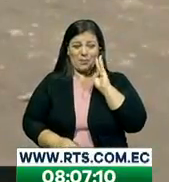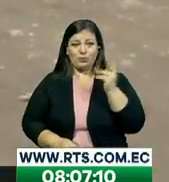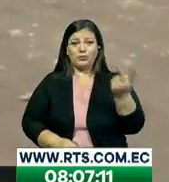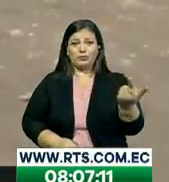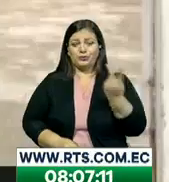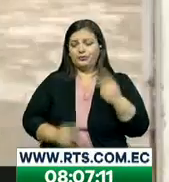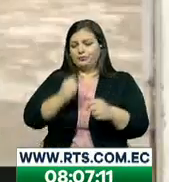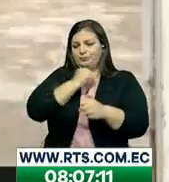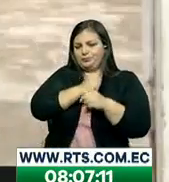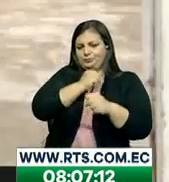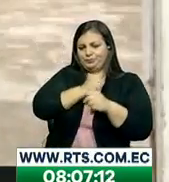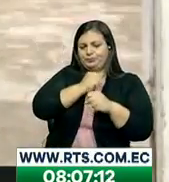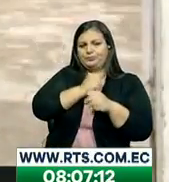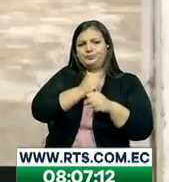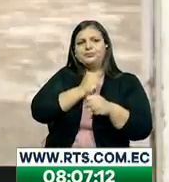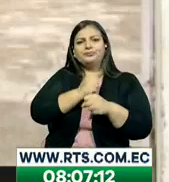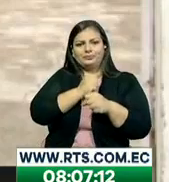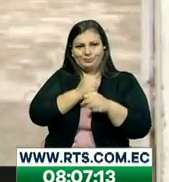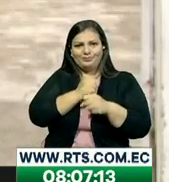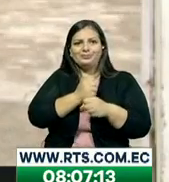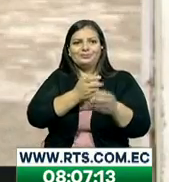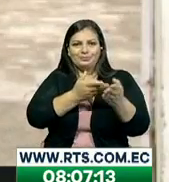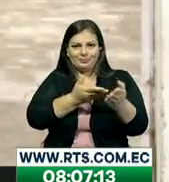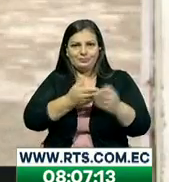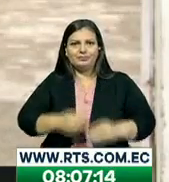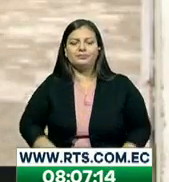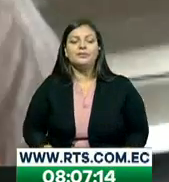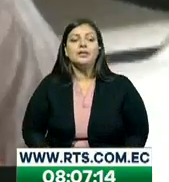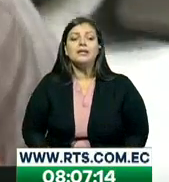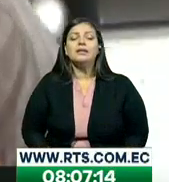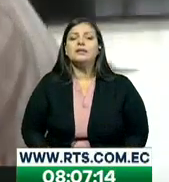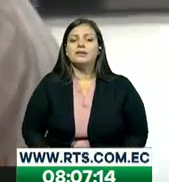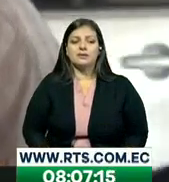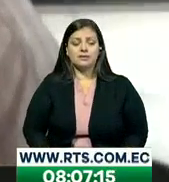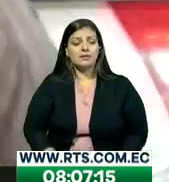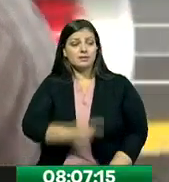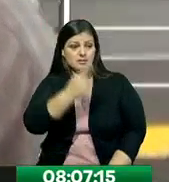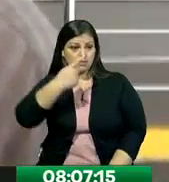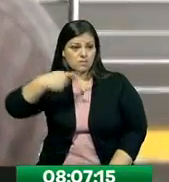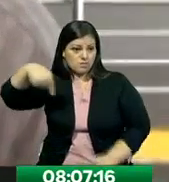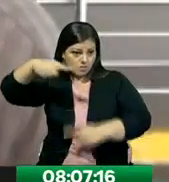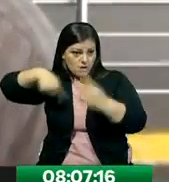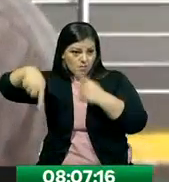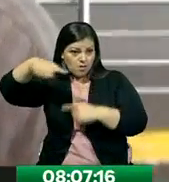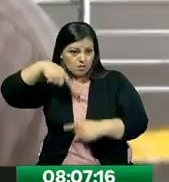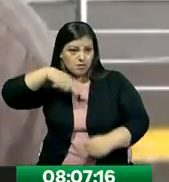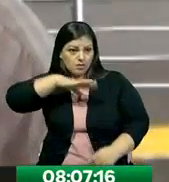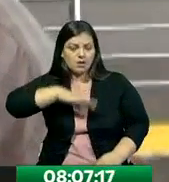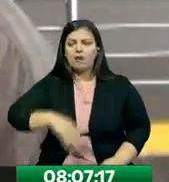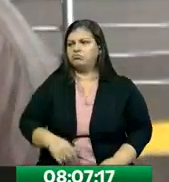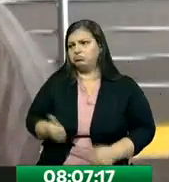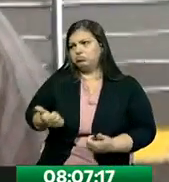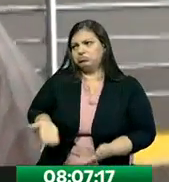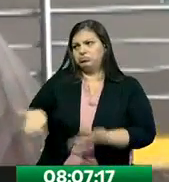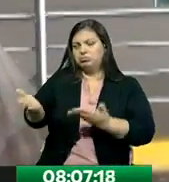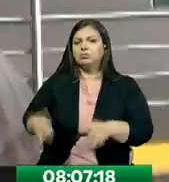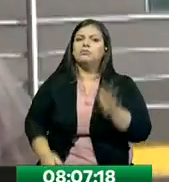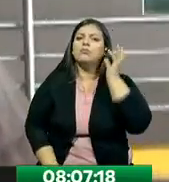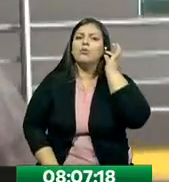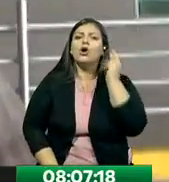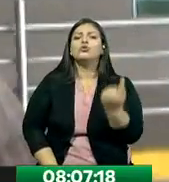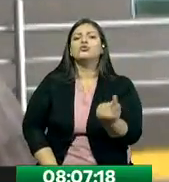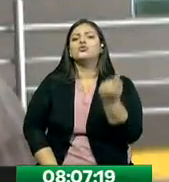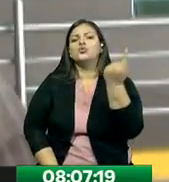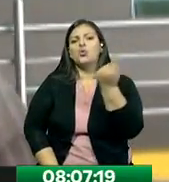debió salir, lo que habría sido aprovechado por el atacante. Ya mi hijo se pone en búsqueda de ella porque le llamaban por teléfono y